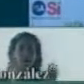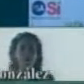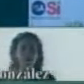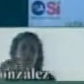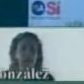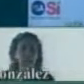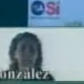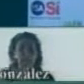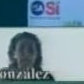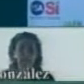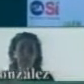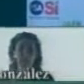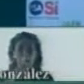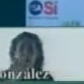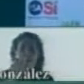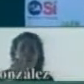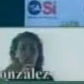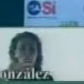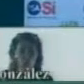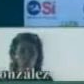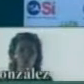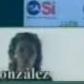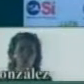también, que vas a dar mucha guerra en Jaén.